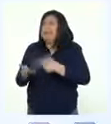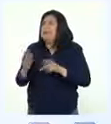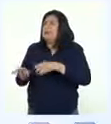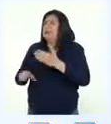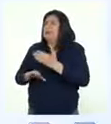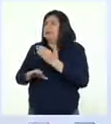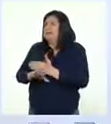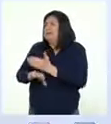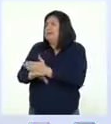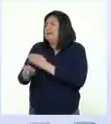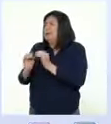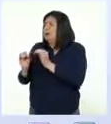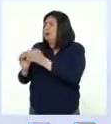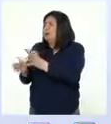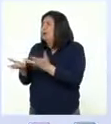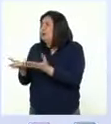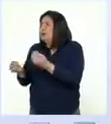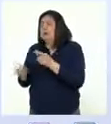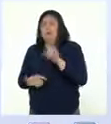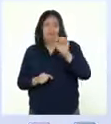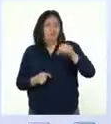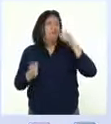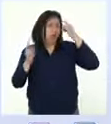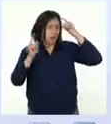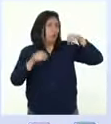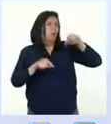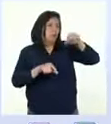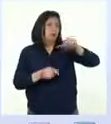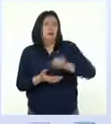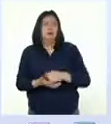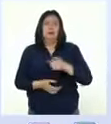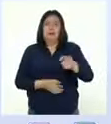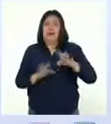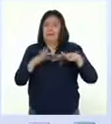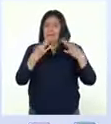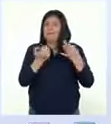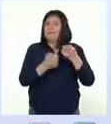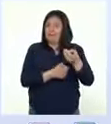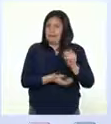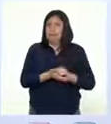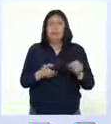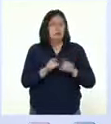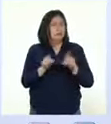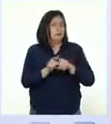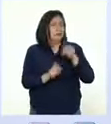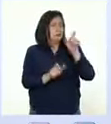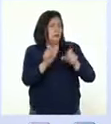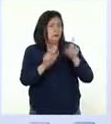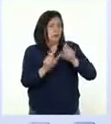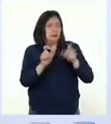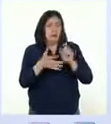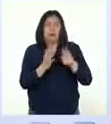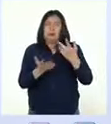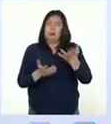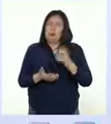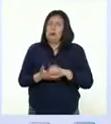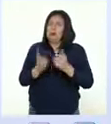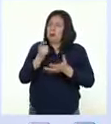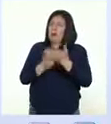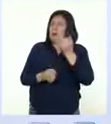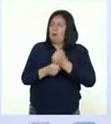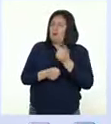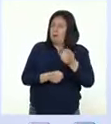para mejorar las cosas. Totalmente de acuerdo, Patty. Los familiares, así como las personas cercanas o de